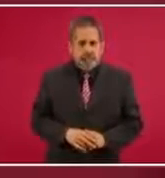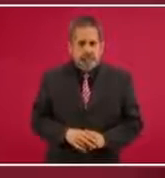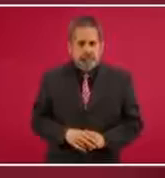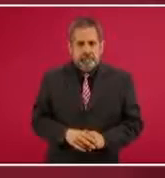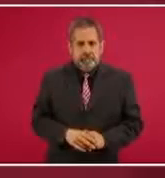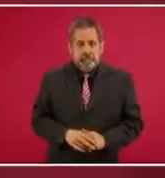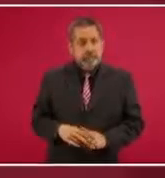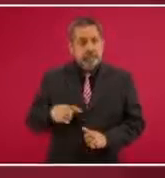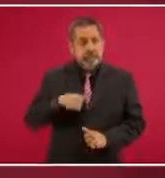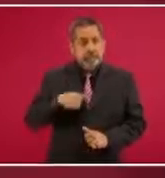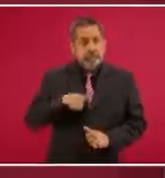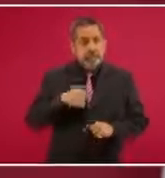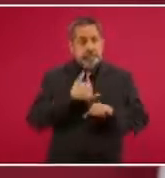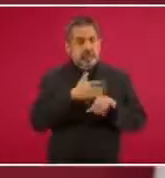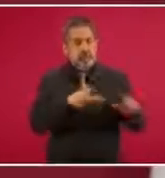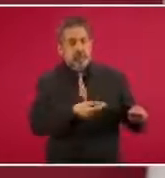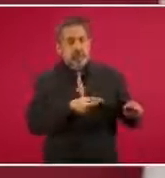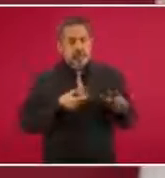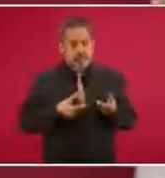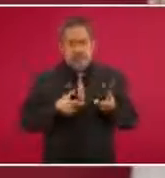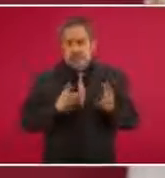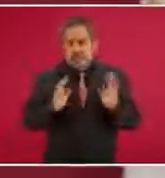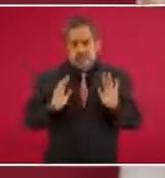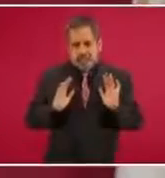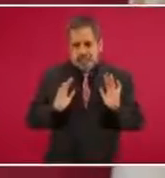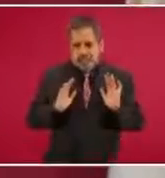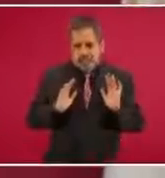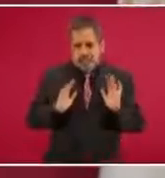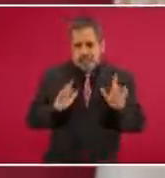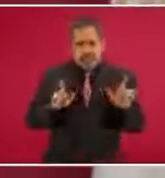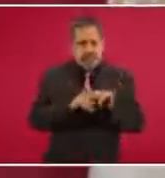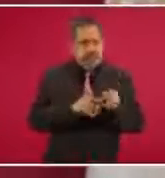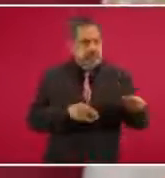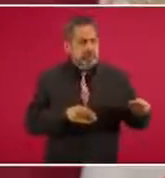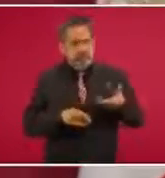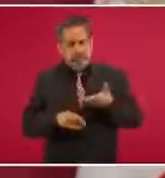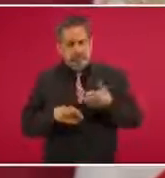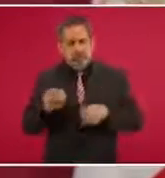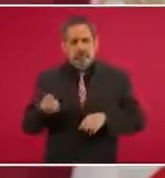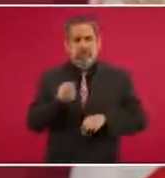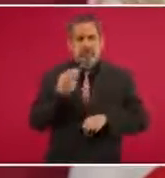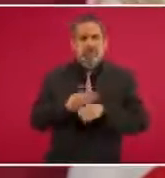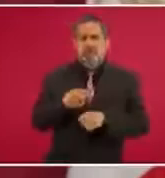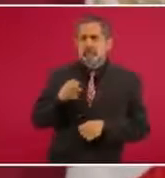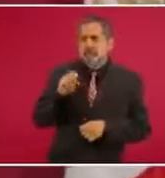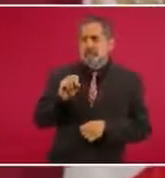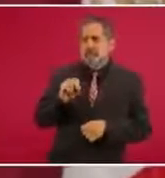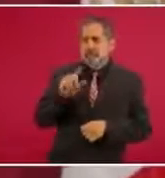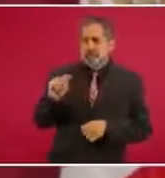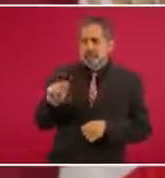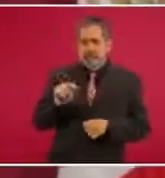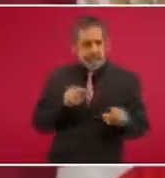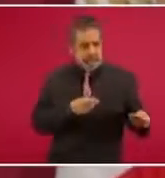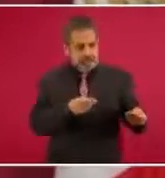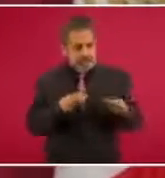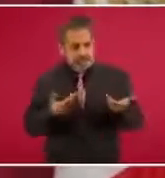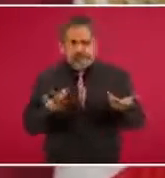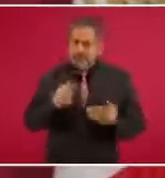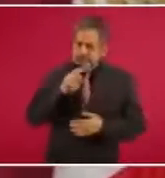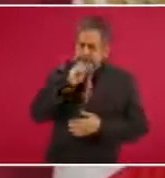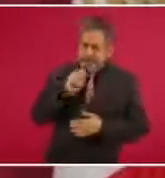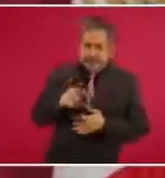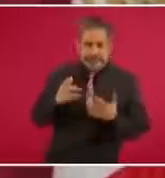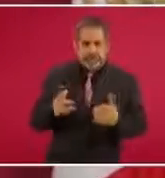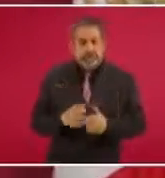yo tuve la información me informó la secretaria del trabajo que también miren